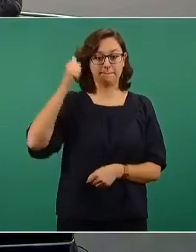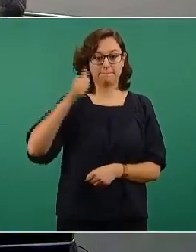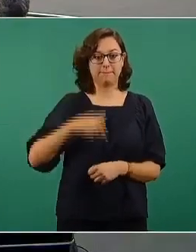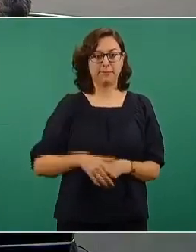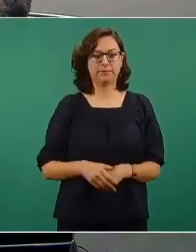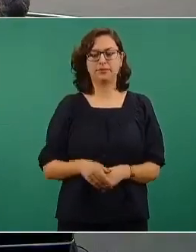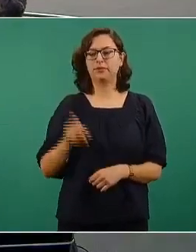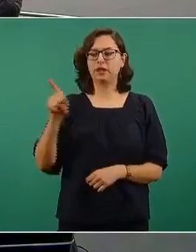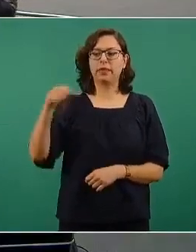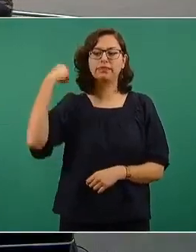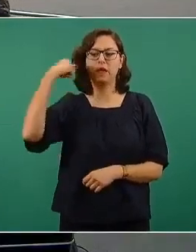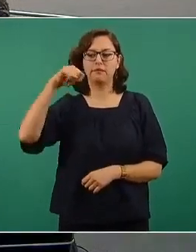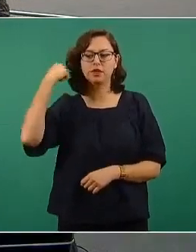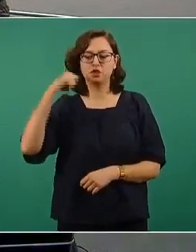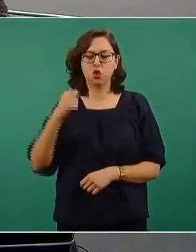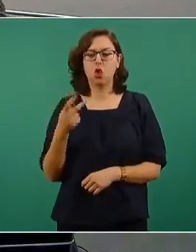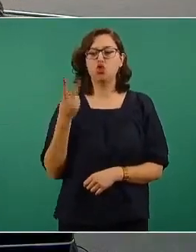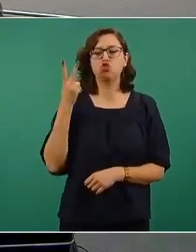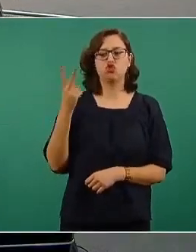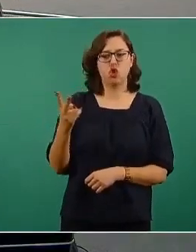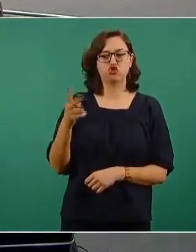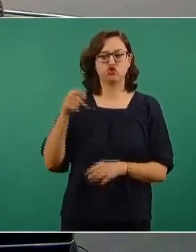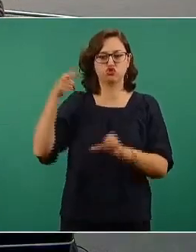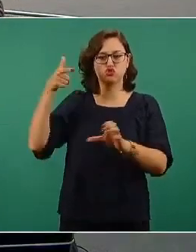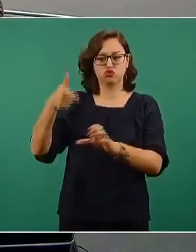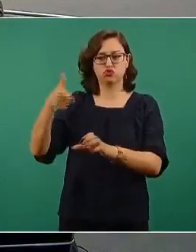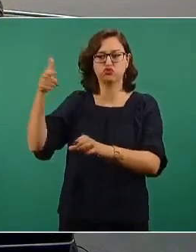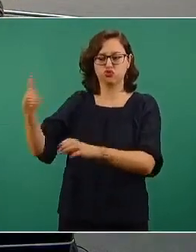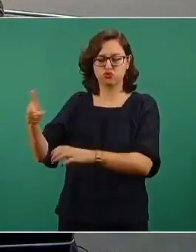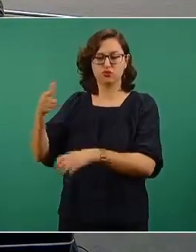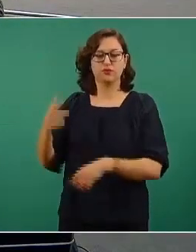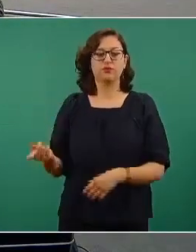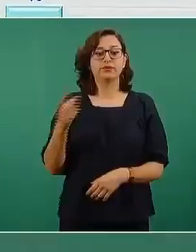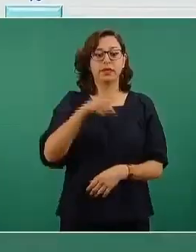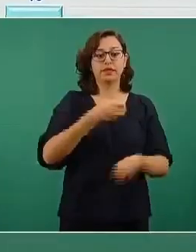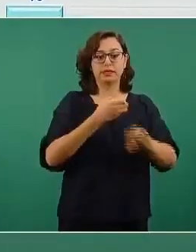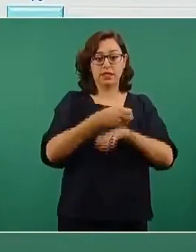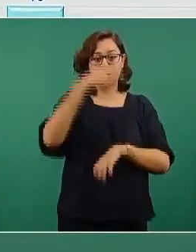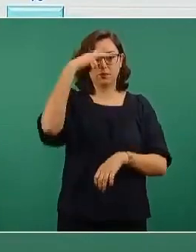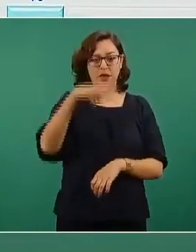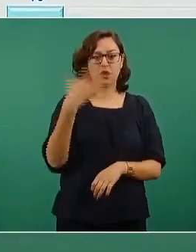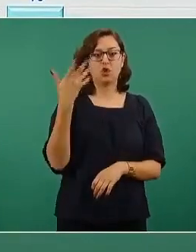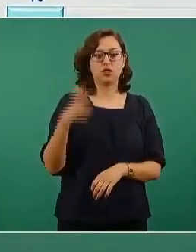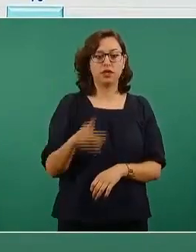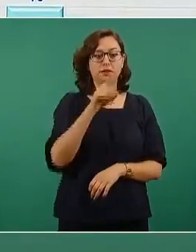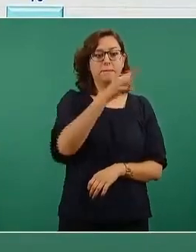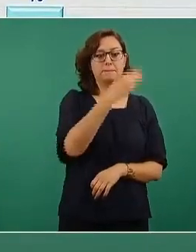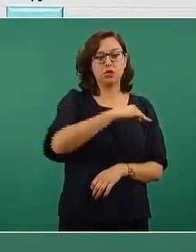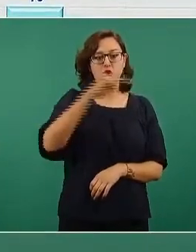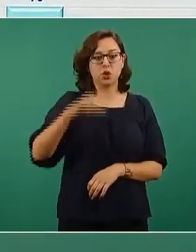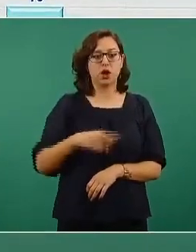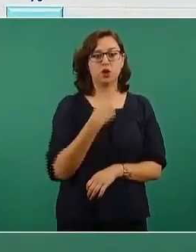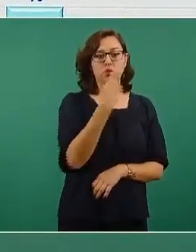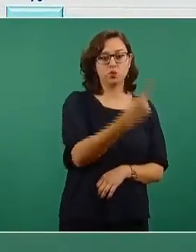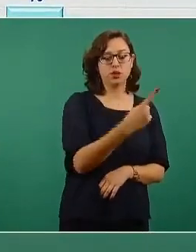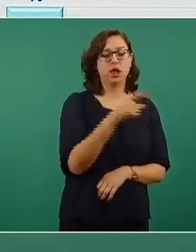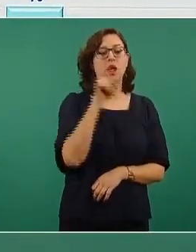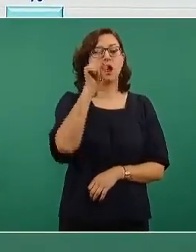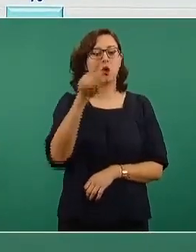dos tomas en Tabasco, 10 en el Estado de México, 1 en Michoacán, 9 en